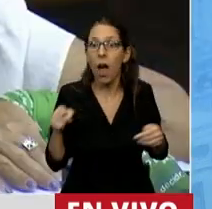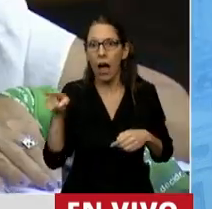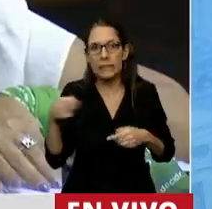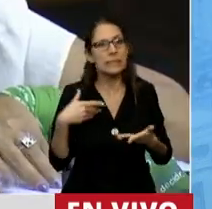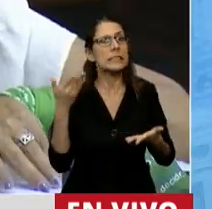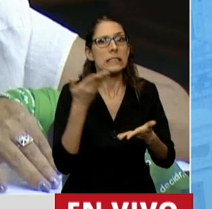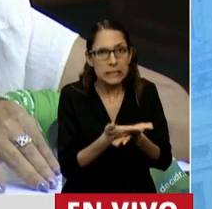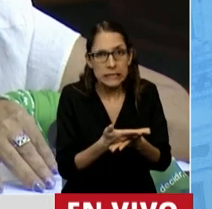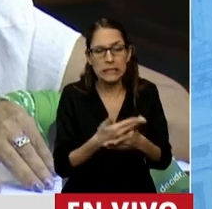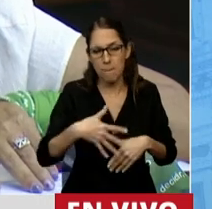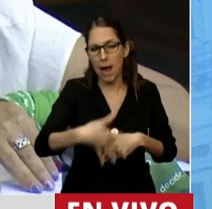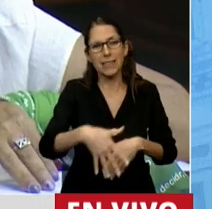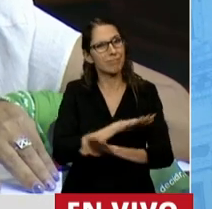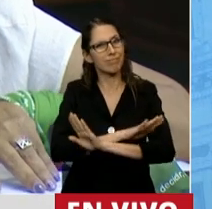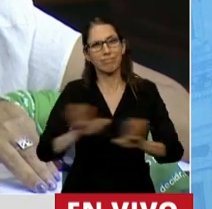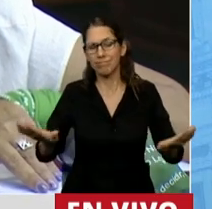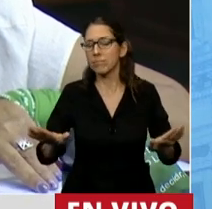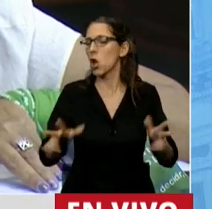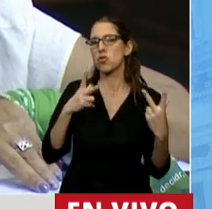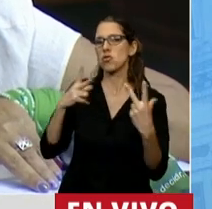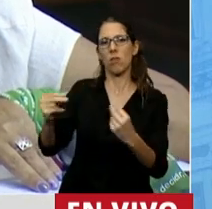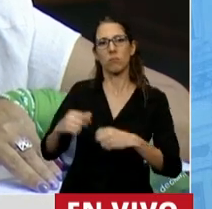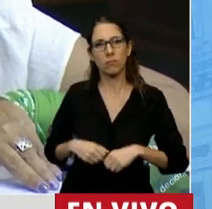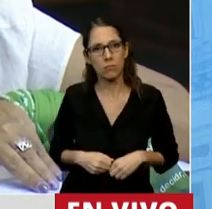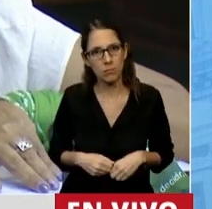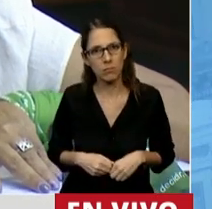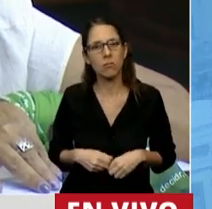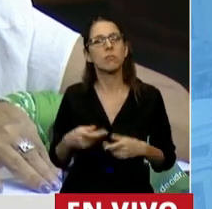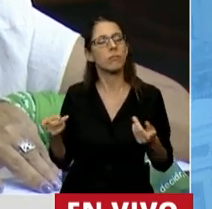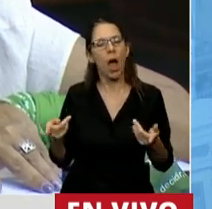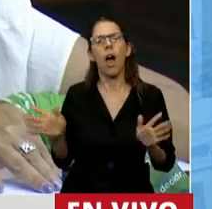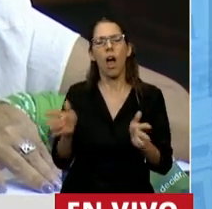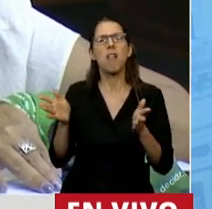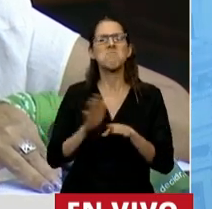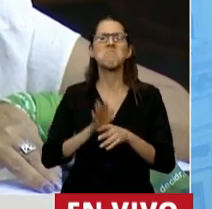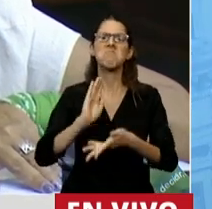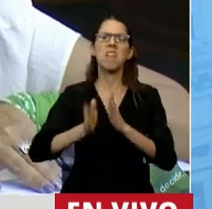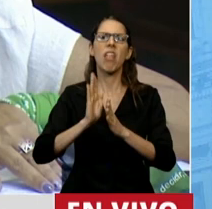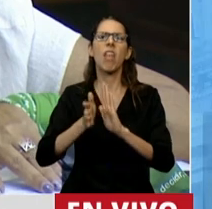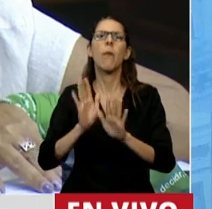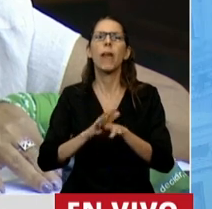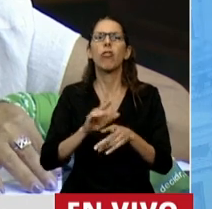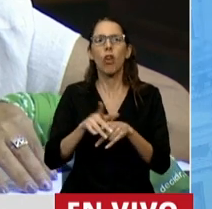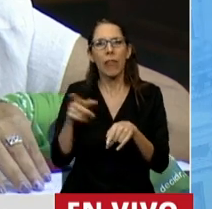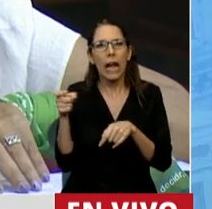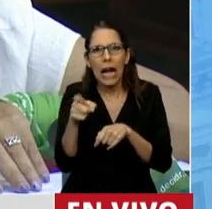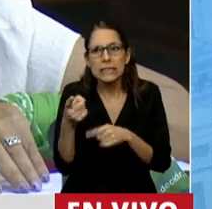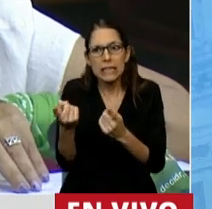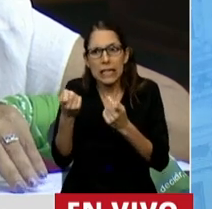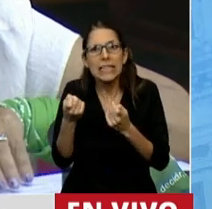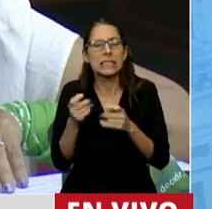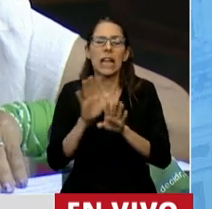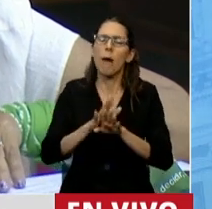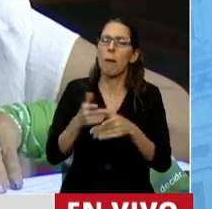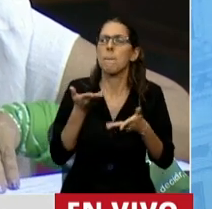interrupción voluntaria de su embarazo para que pueda continuar con un tratamiento oncológico. Y